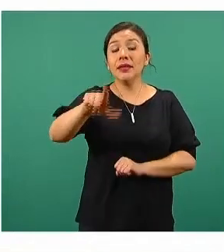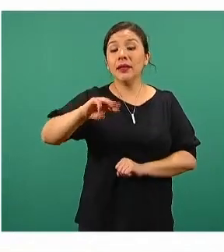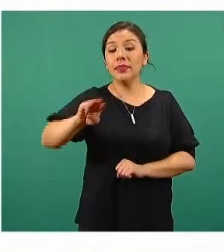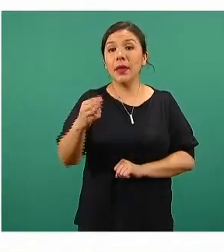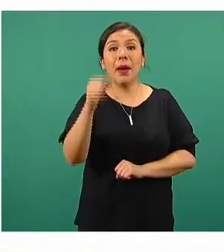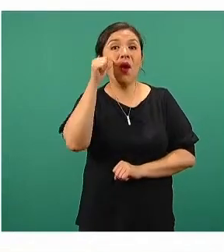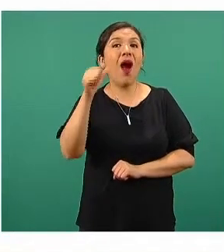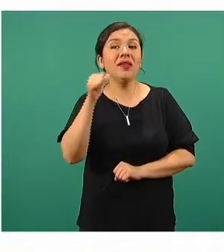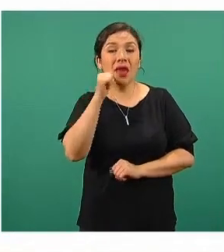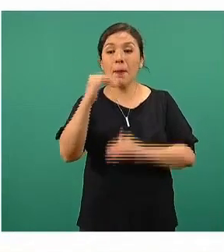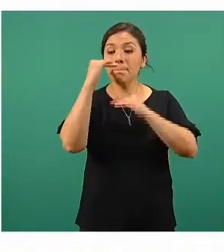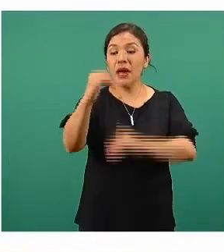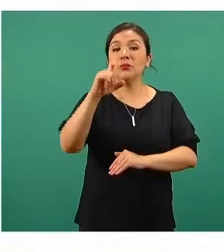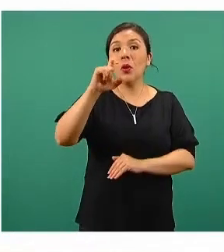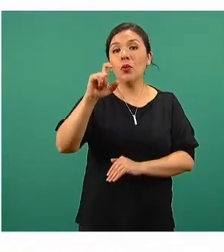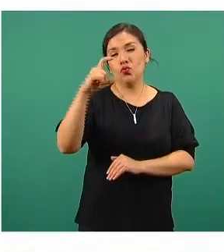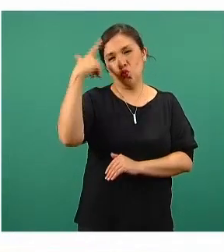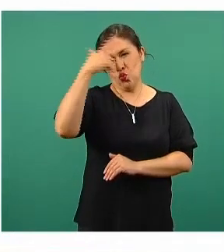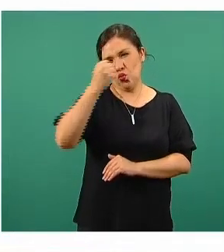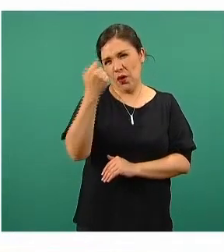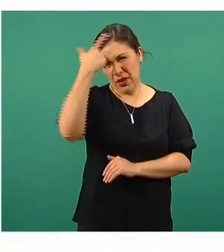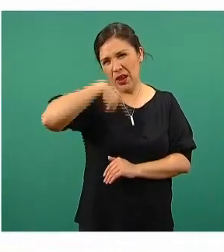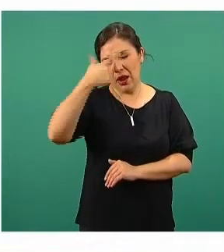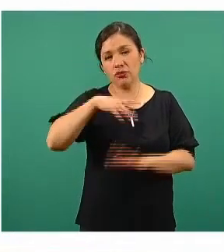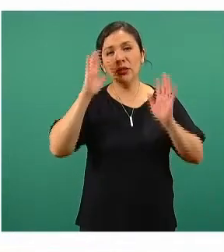las 21 horas, vacunamos